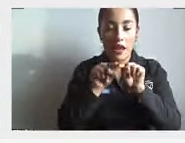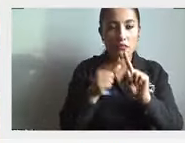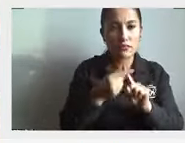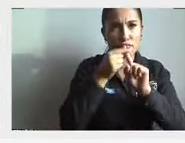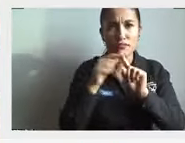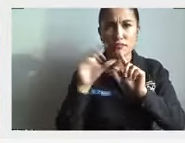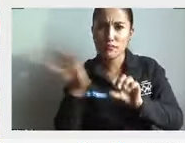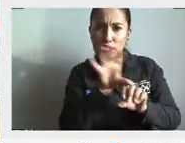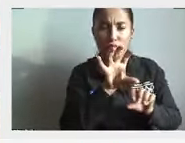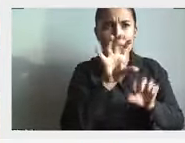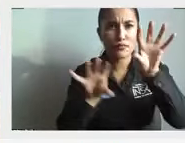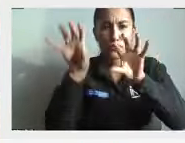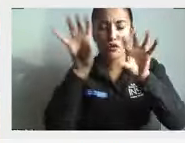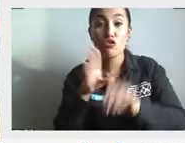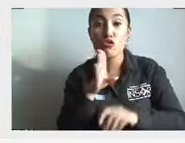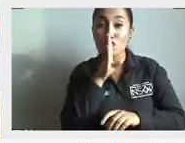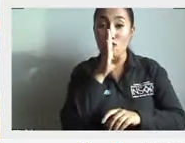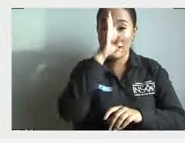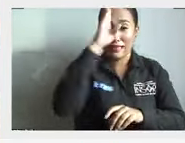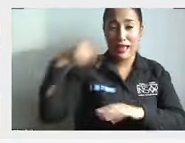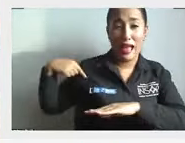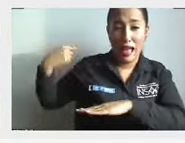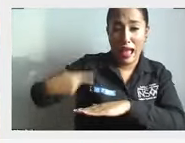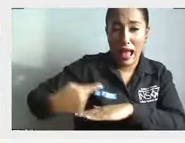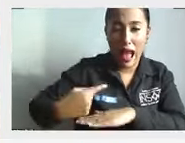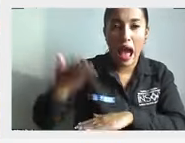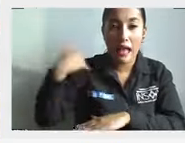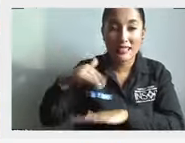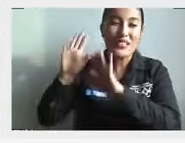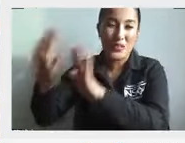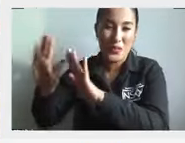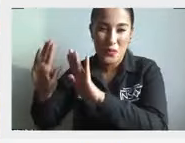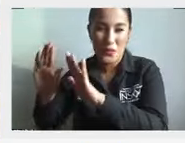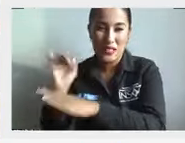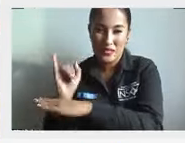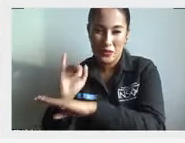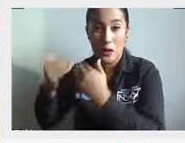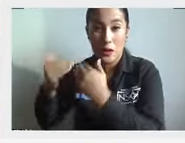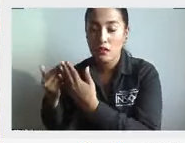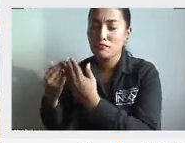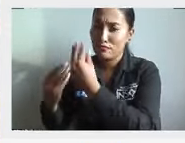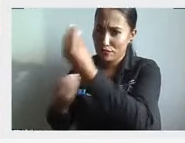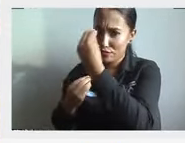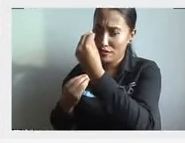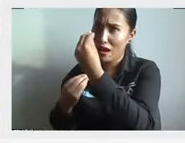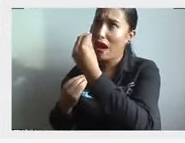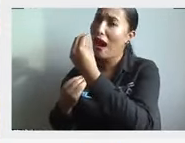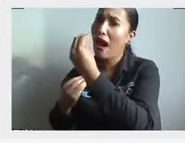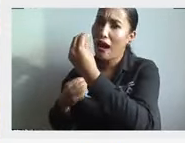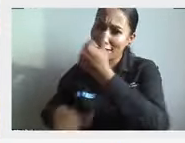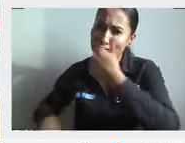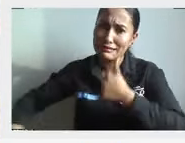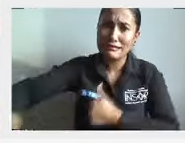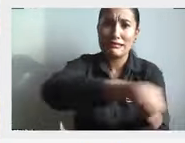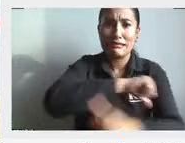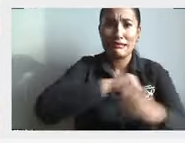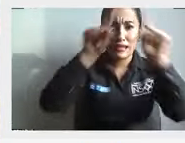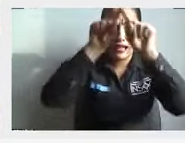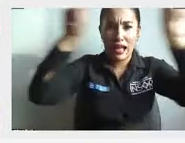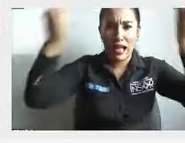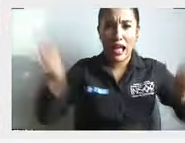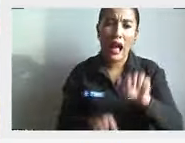organizarles esa rutina que ya la tenían muy trabajada en la institución y que ahora les toca pasarle a la casa. Bueno, un tablero de